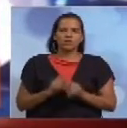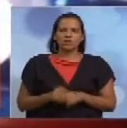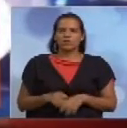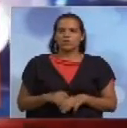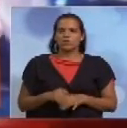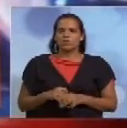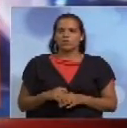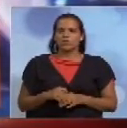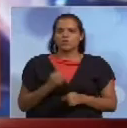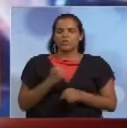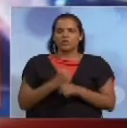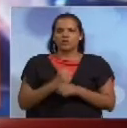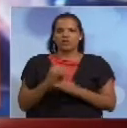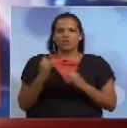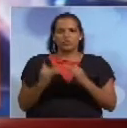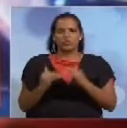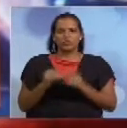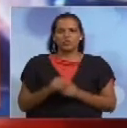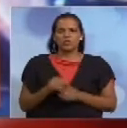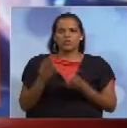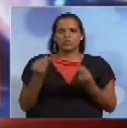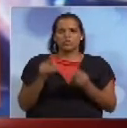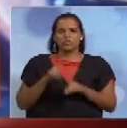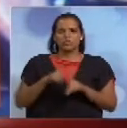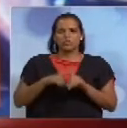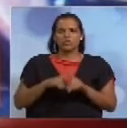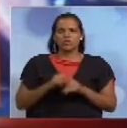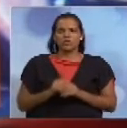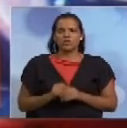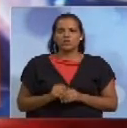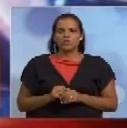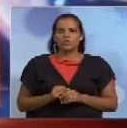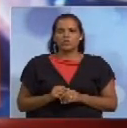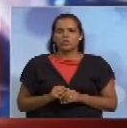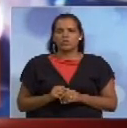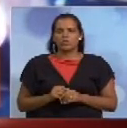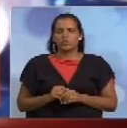parada total de operaciones y muchos meses con una operación parcial.